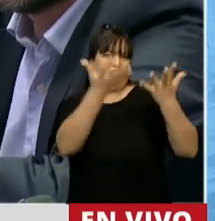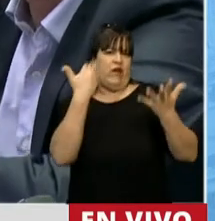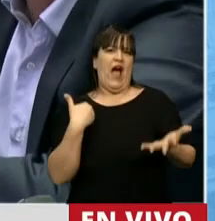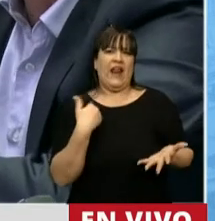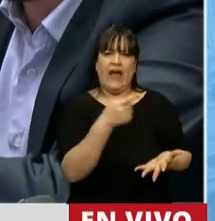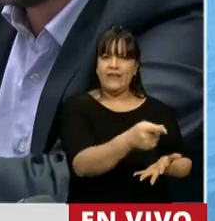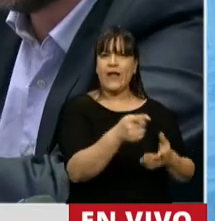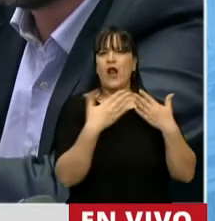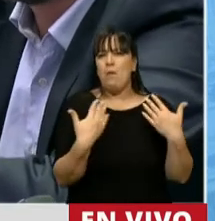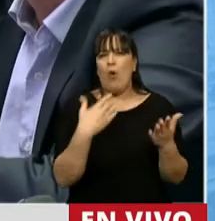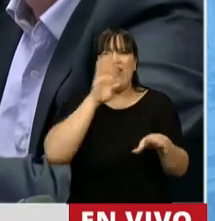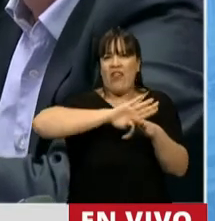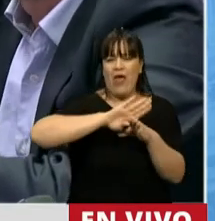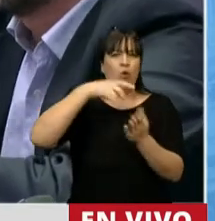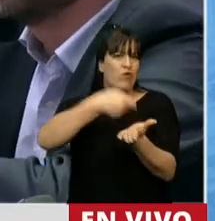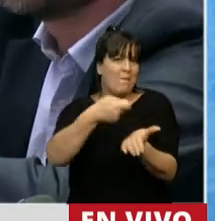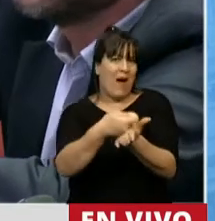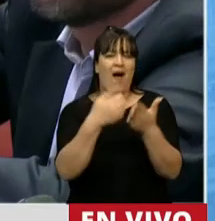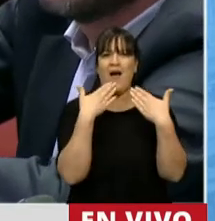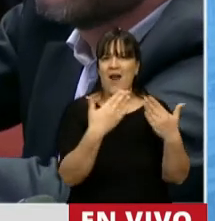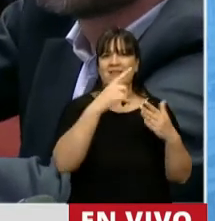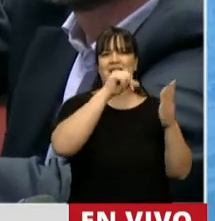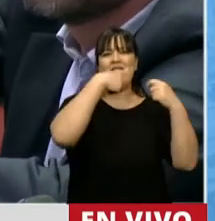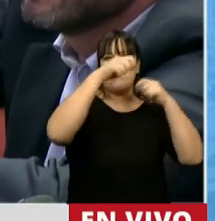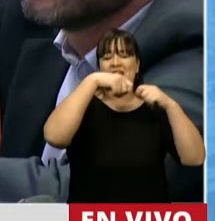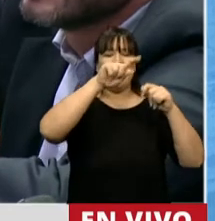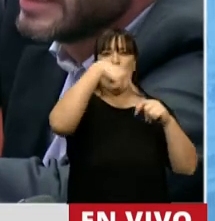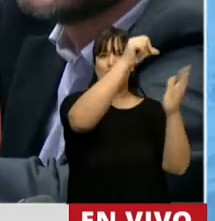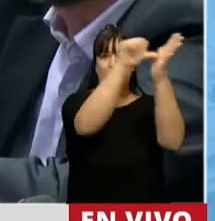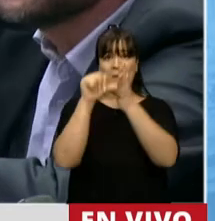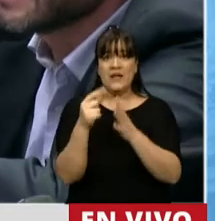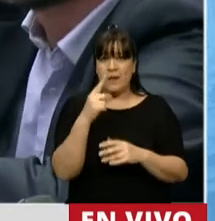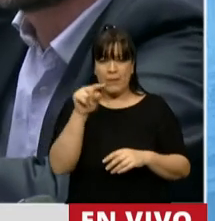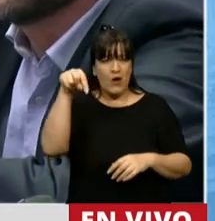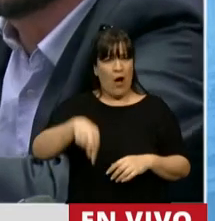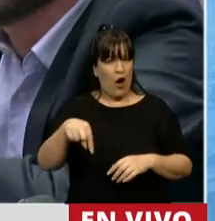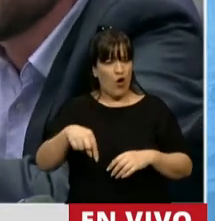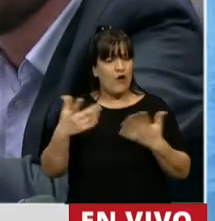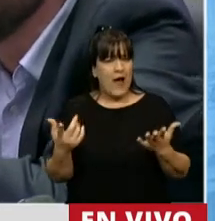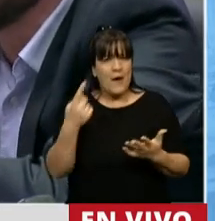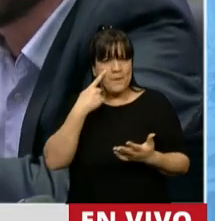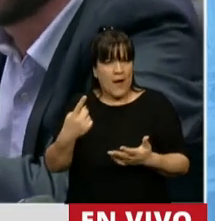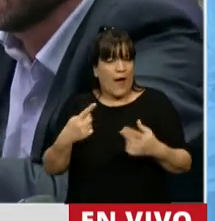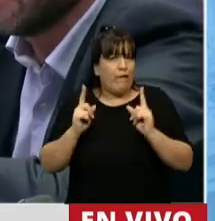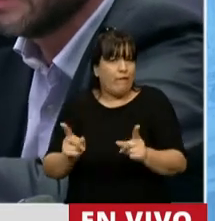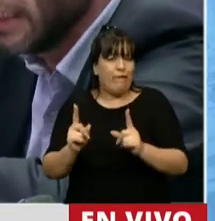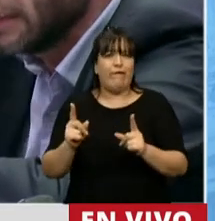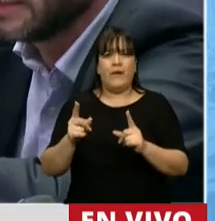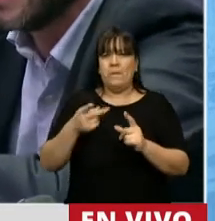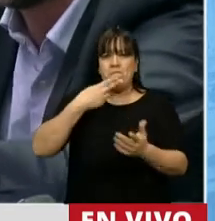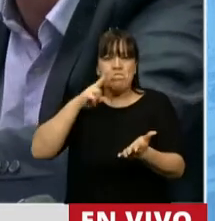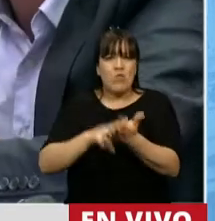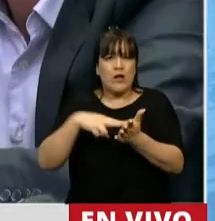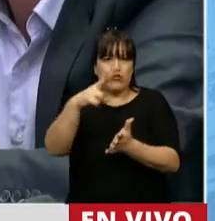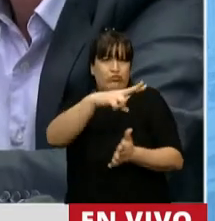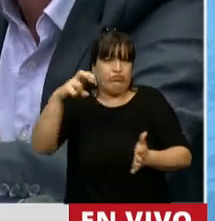y hacer sostenible la deuda, pero en los hechos vemos cómo se intenta constantemente subir retenciones, y así